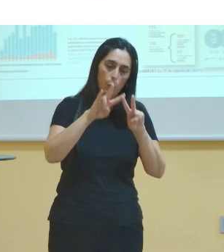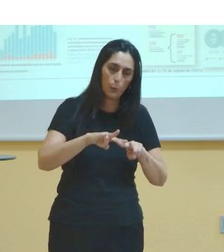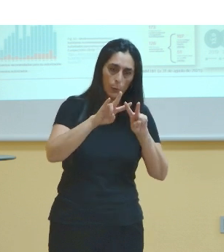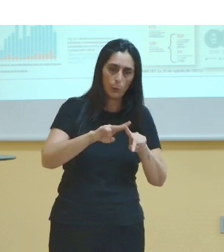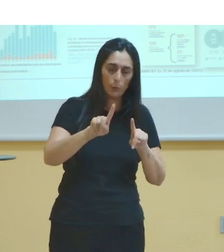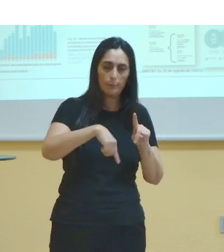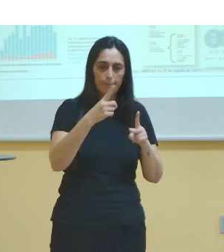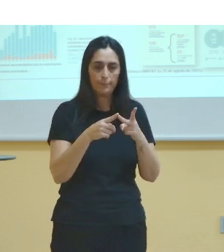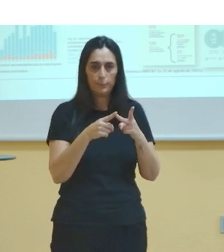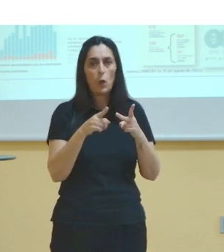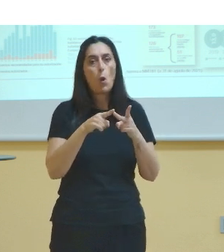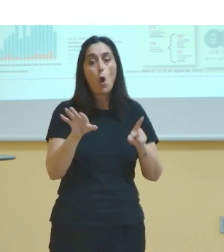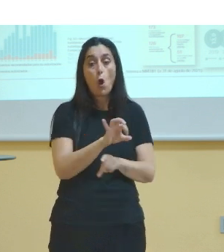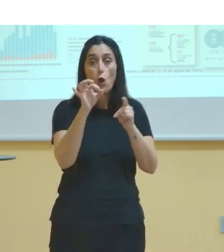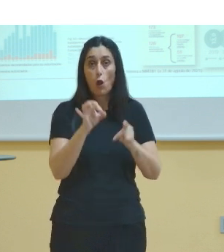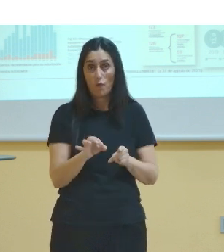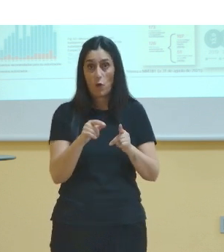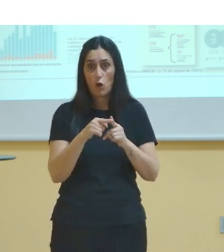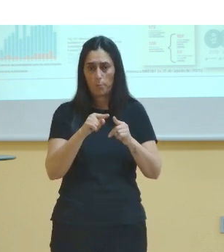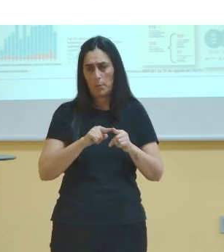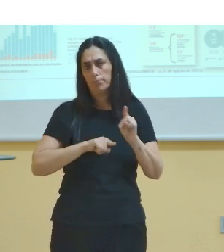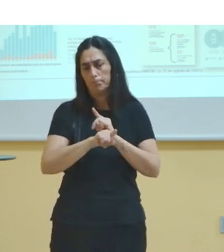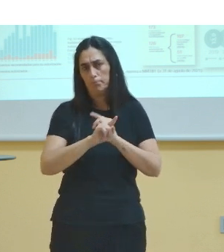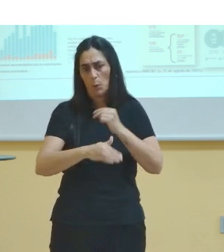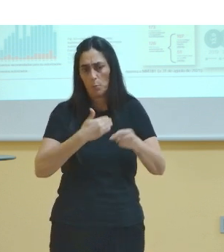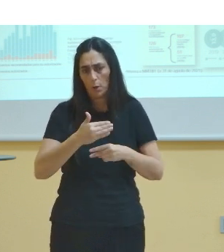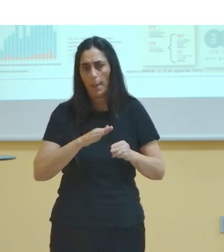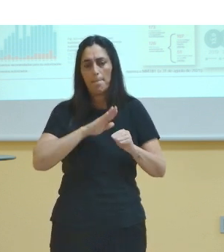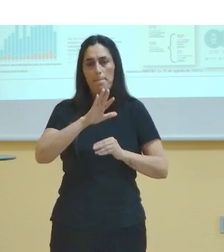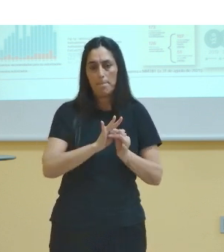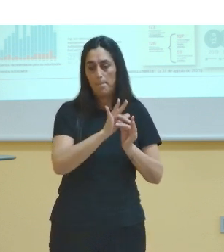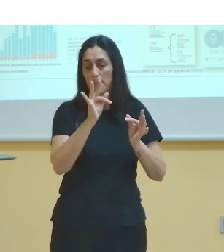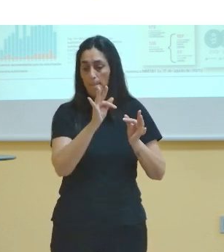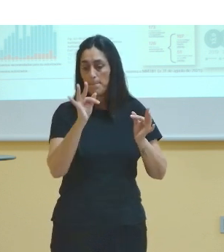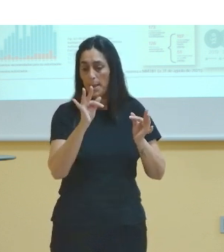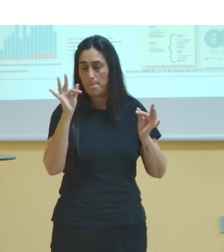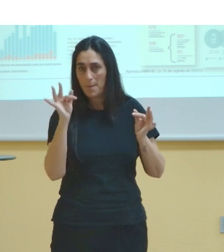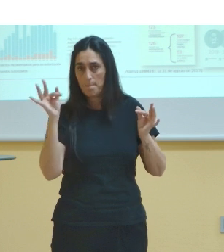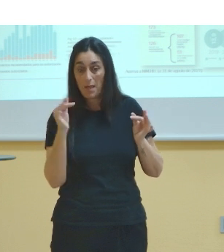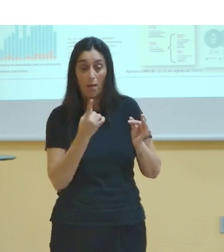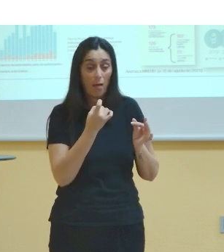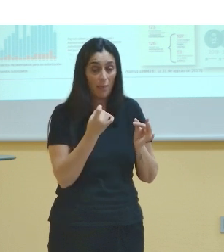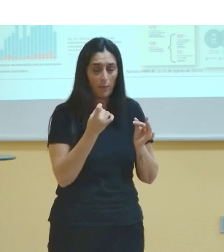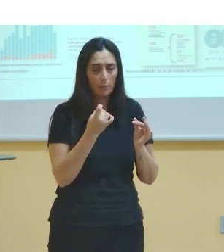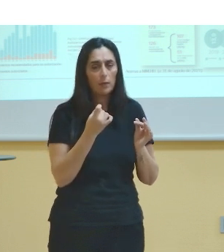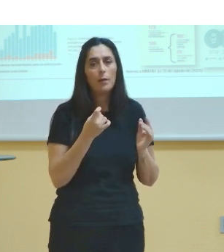que existir la conformidad del promotor, etcétera, etcétera. Hay una serie de pasos que son necesarios para que tú